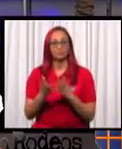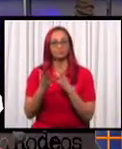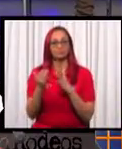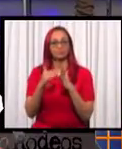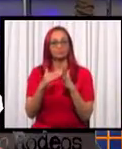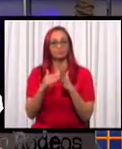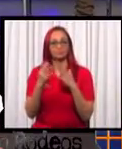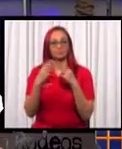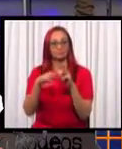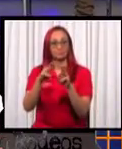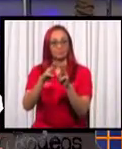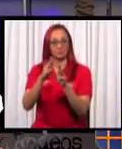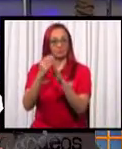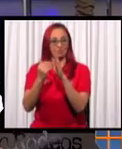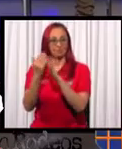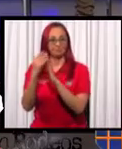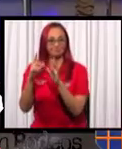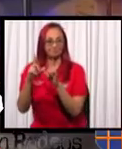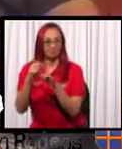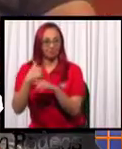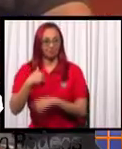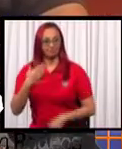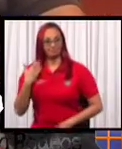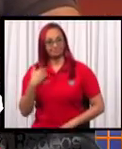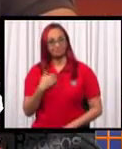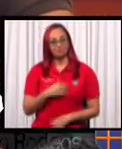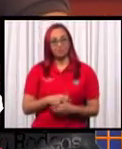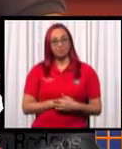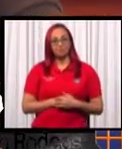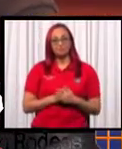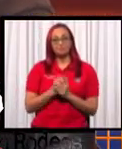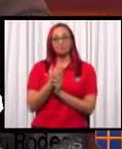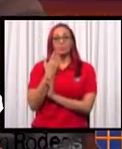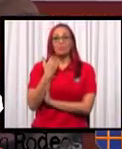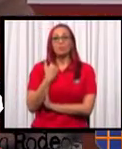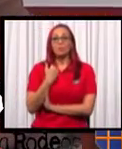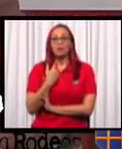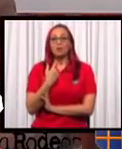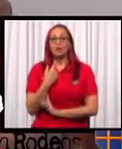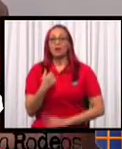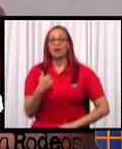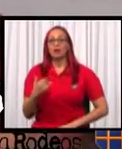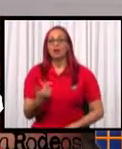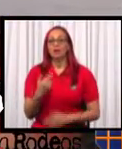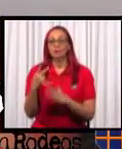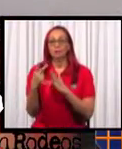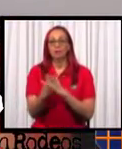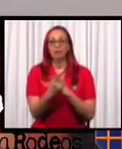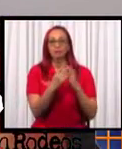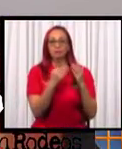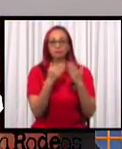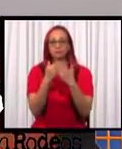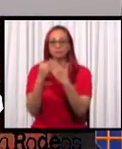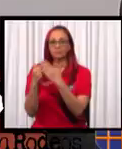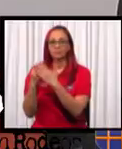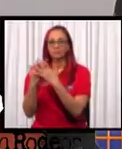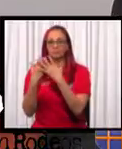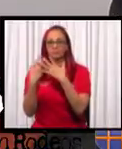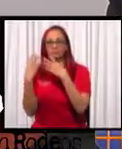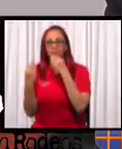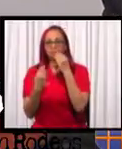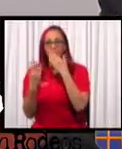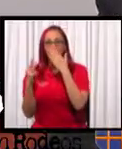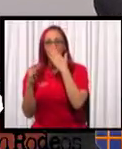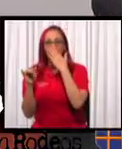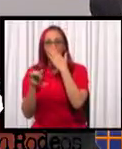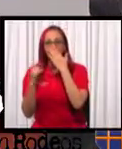metodología que se tenía anteriormente, porque el nuevo programa de aseguramiento que nos salió en marzo de este